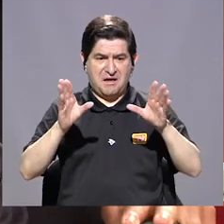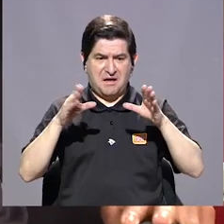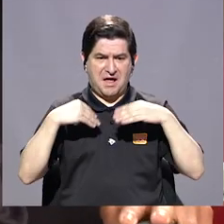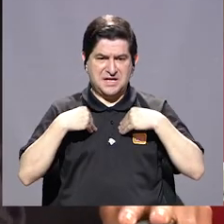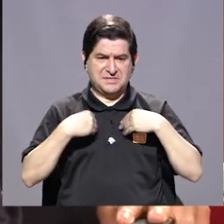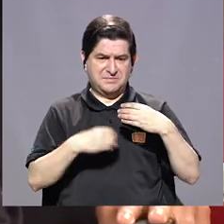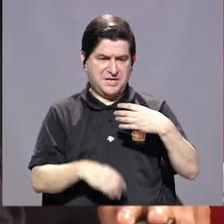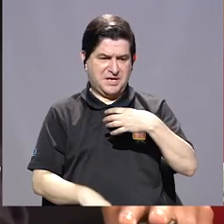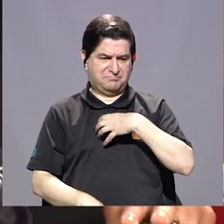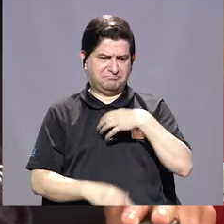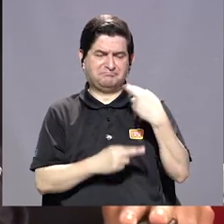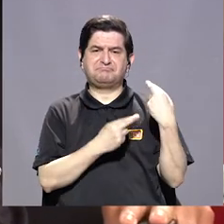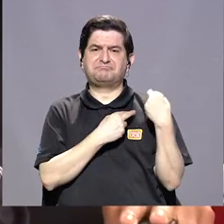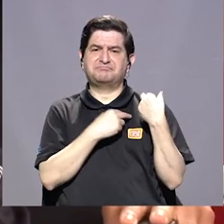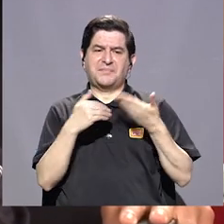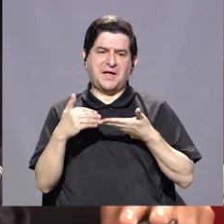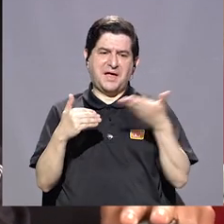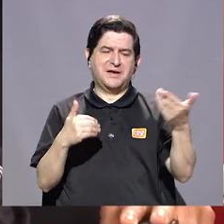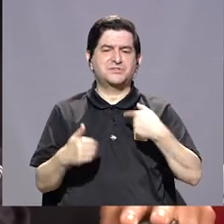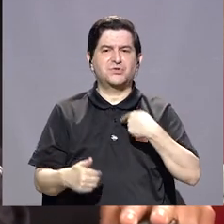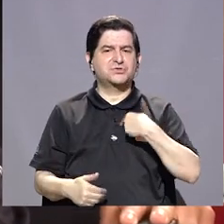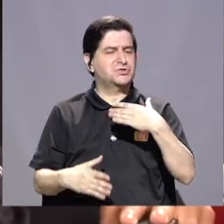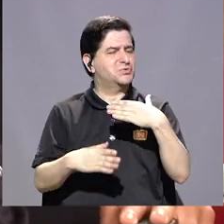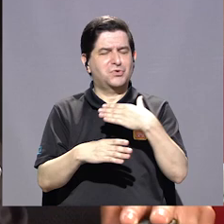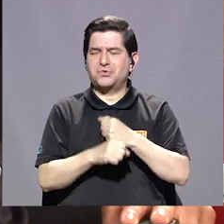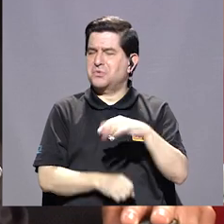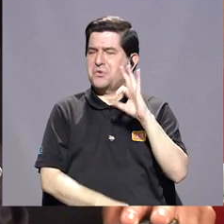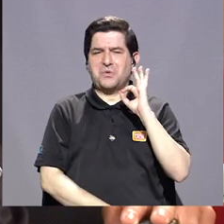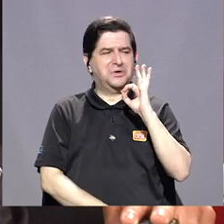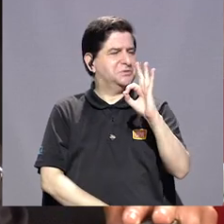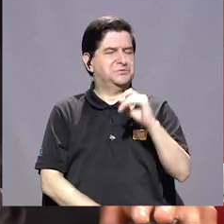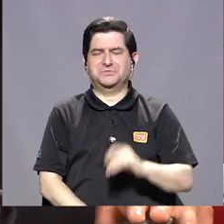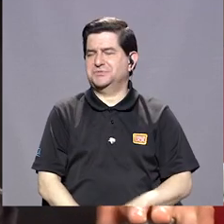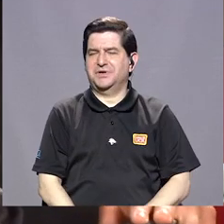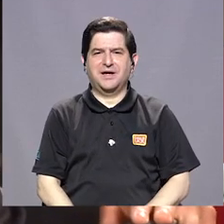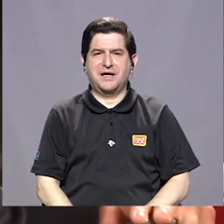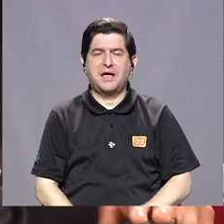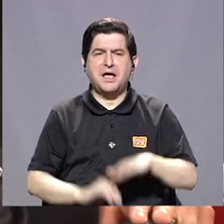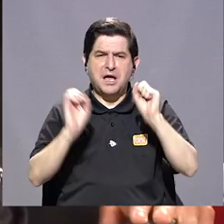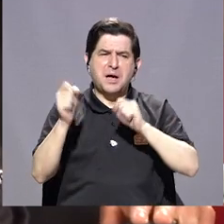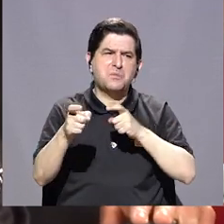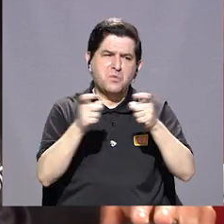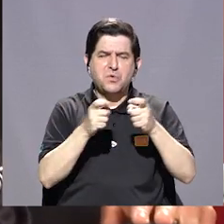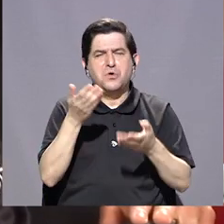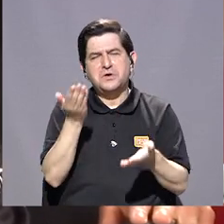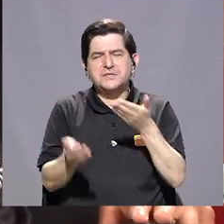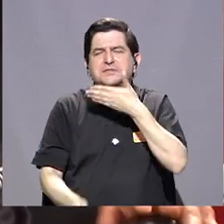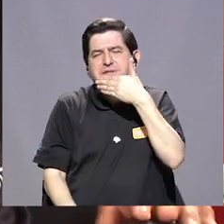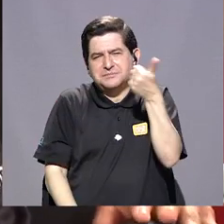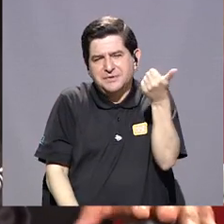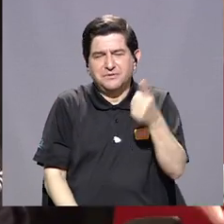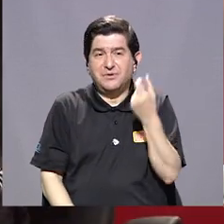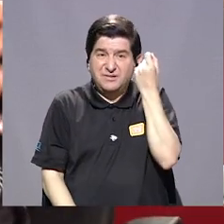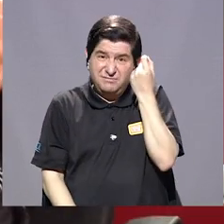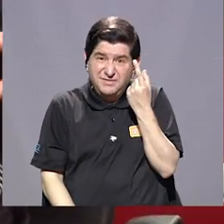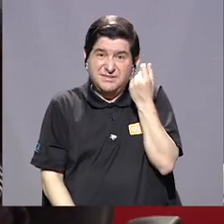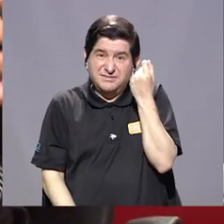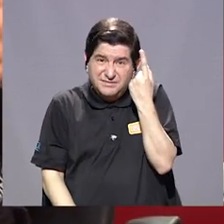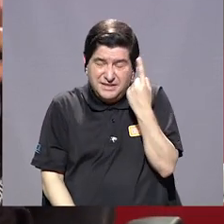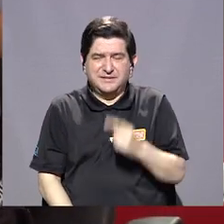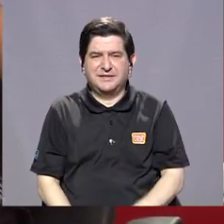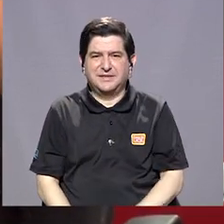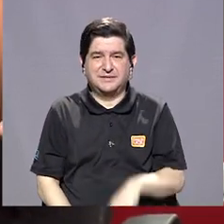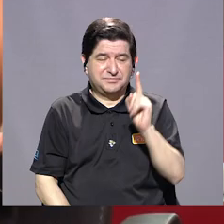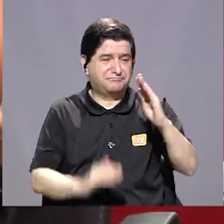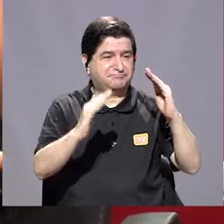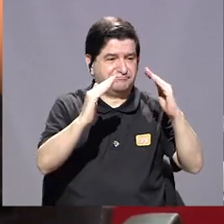de responsabilidad en las cosas que uno no hizo bien, que pudo manejarlas mejor, y entender que en una